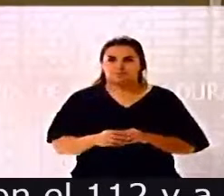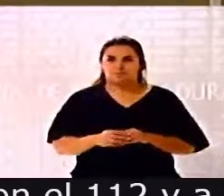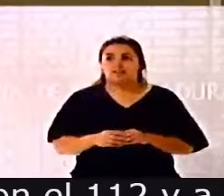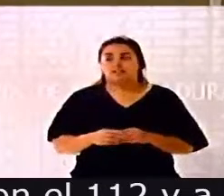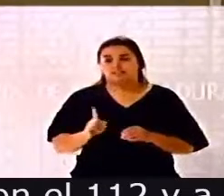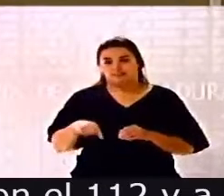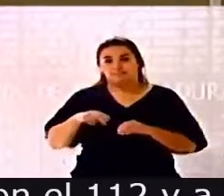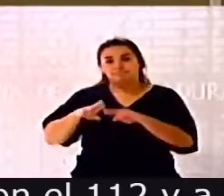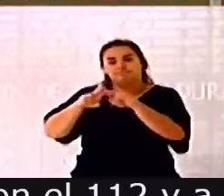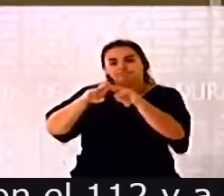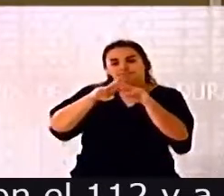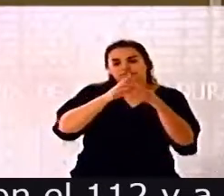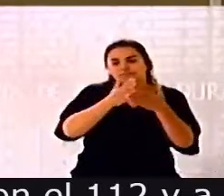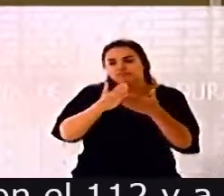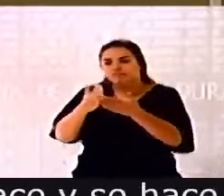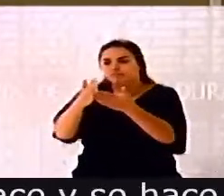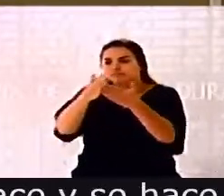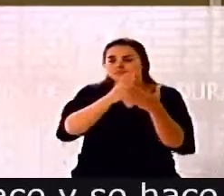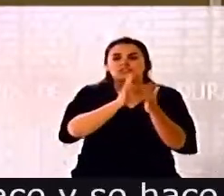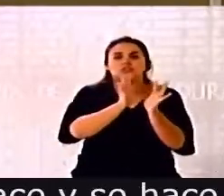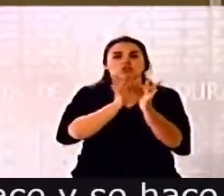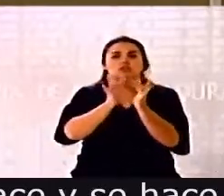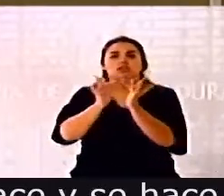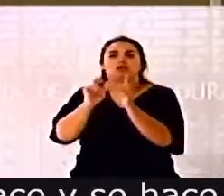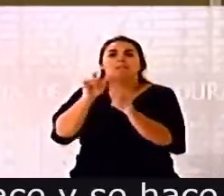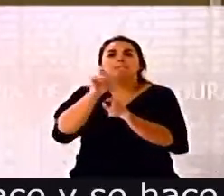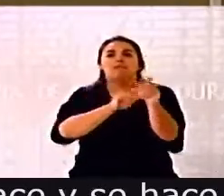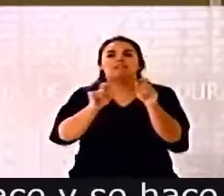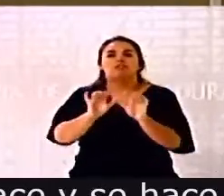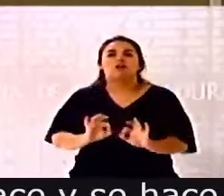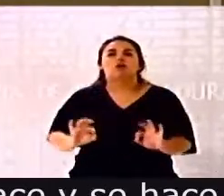el estudio de contacto a esa persona concreta.